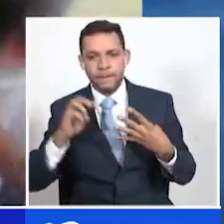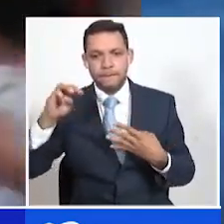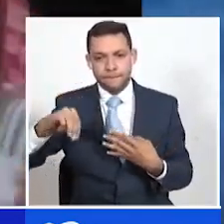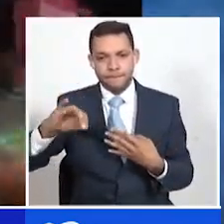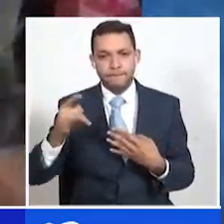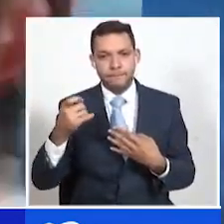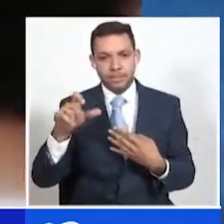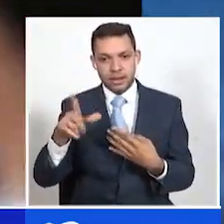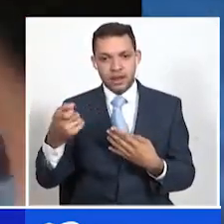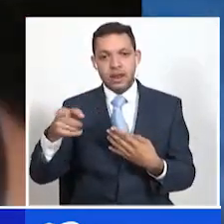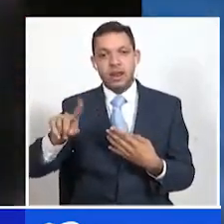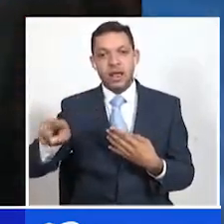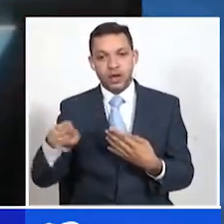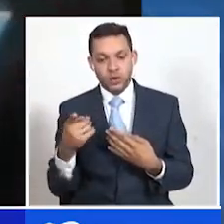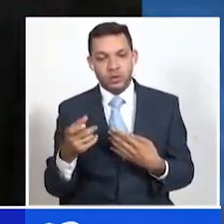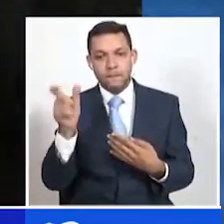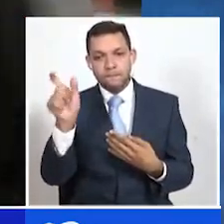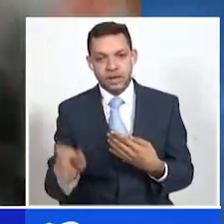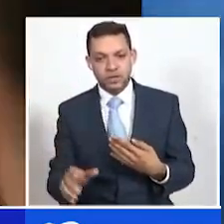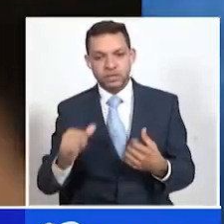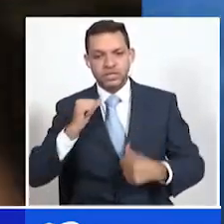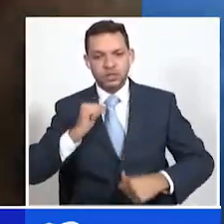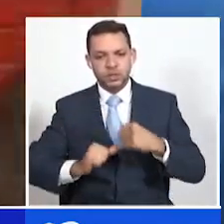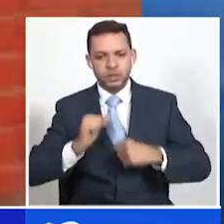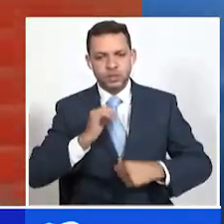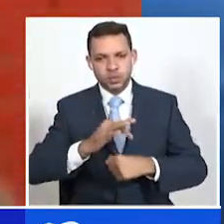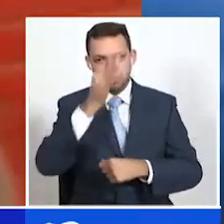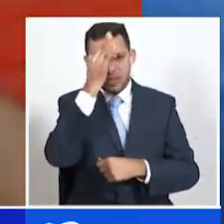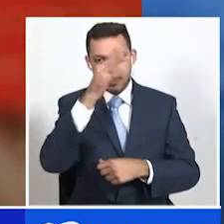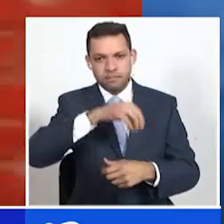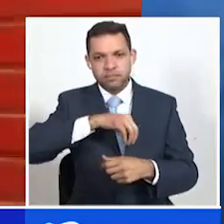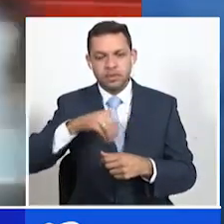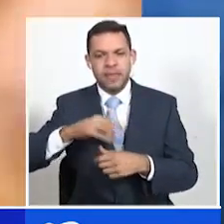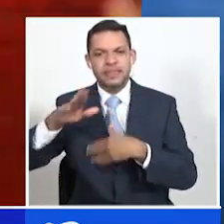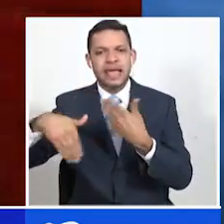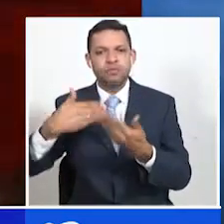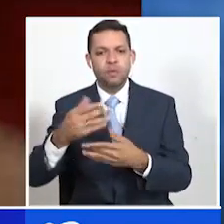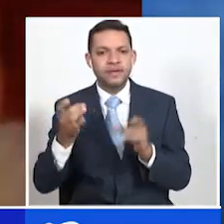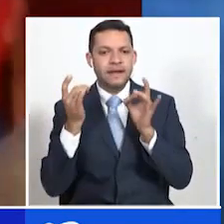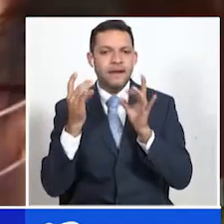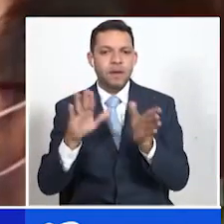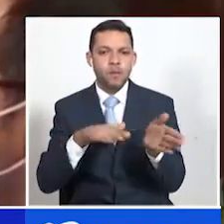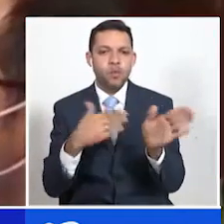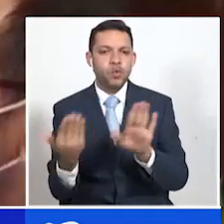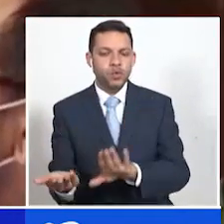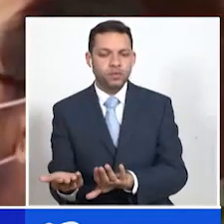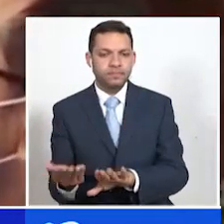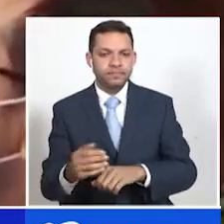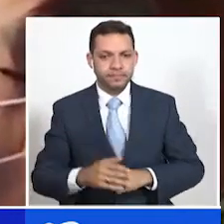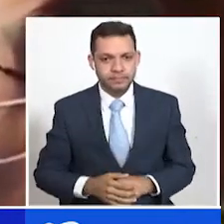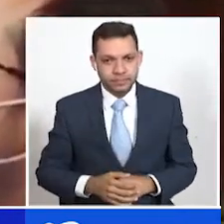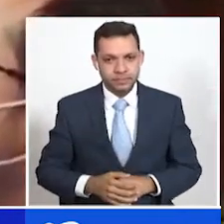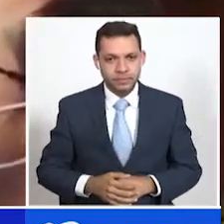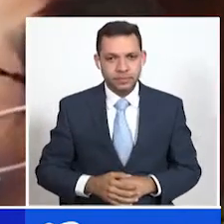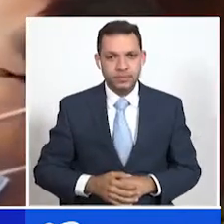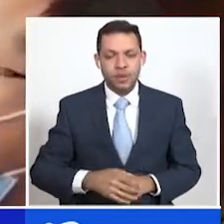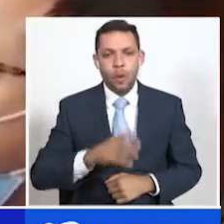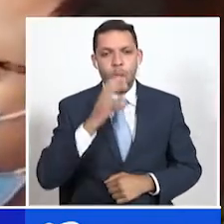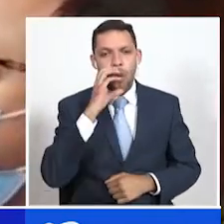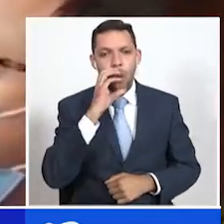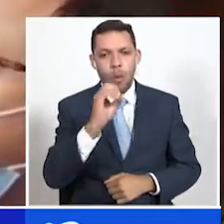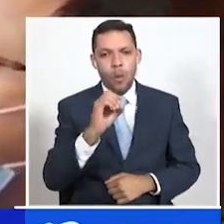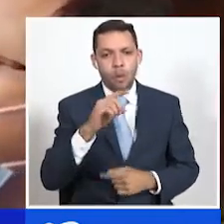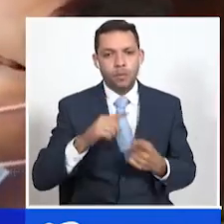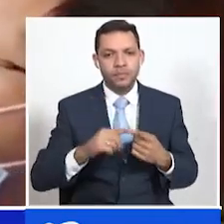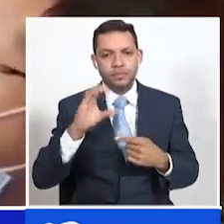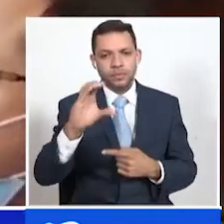también resultó herida, fue trasladada al Hospital San Juan de Dios, donde falleció por la gravedad de las heridas. Está alias El Costeño y